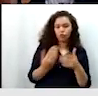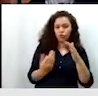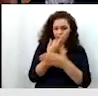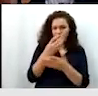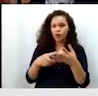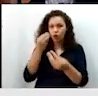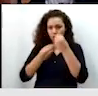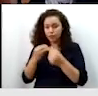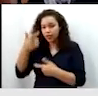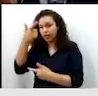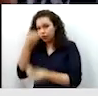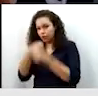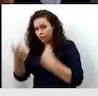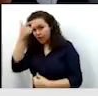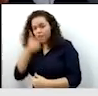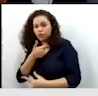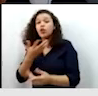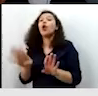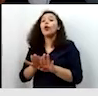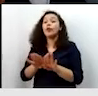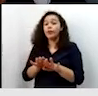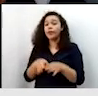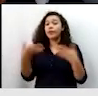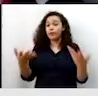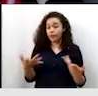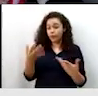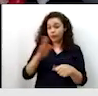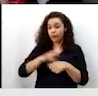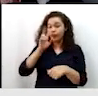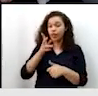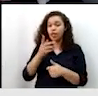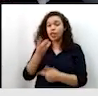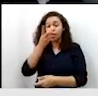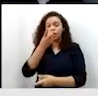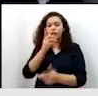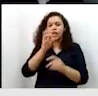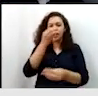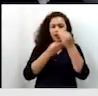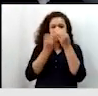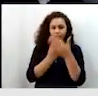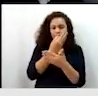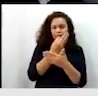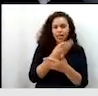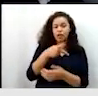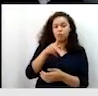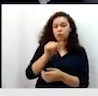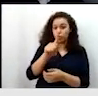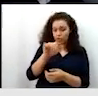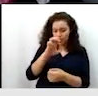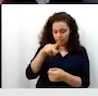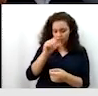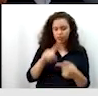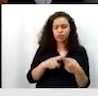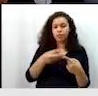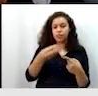Si nosotros, aquí lo ideal es siempre tener un desayuno equilibrado entre proteínas